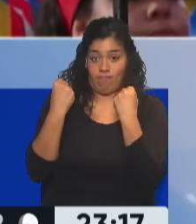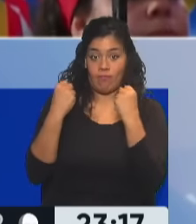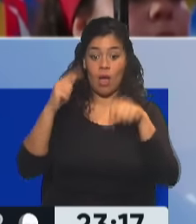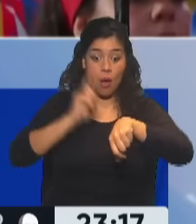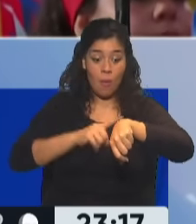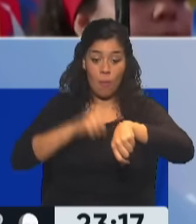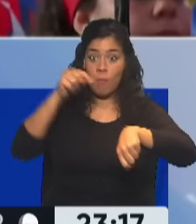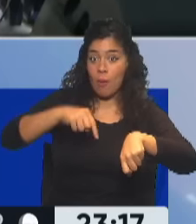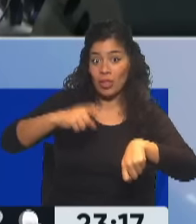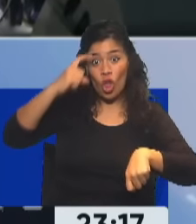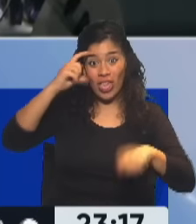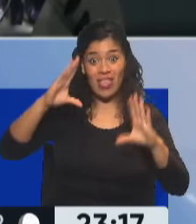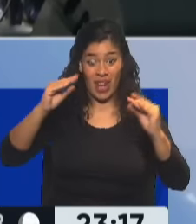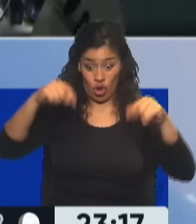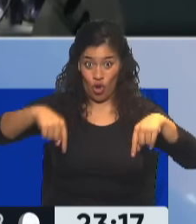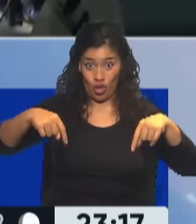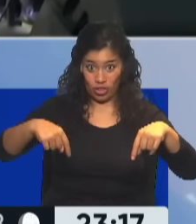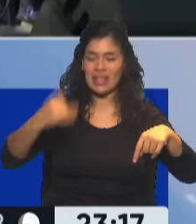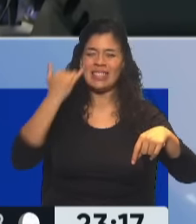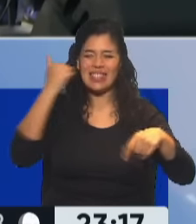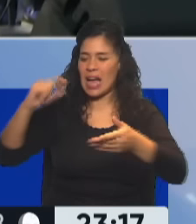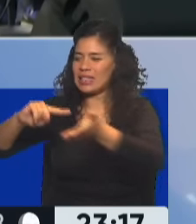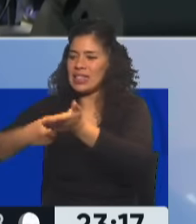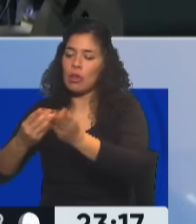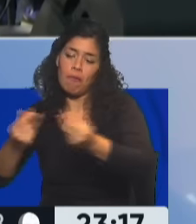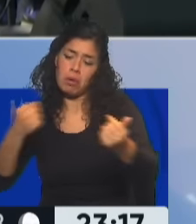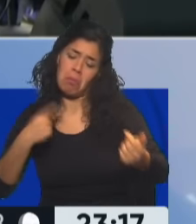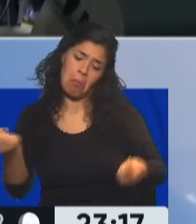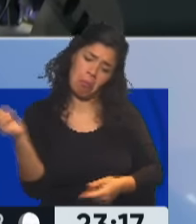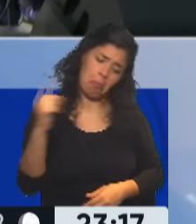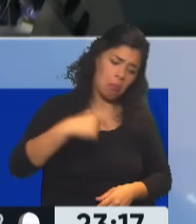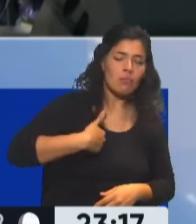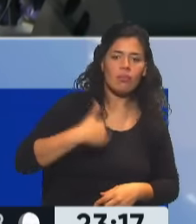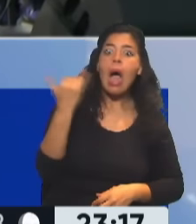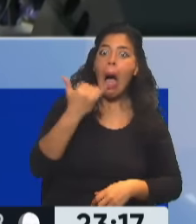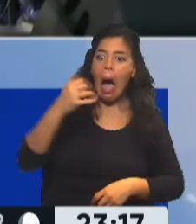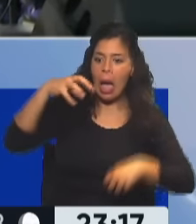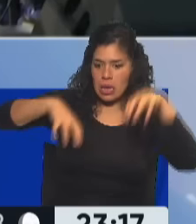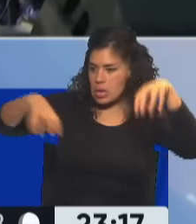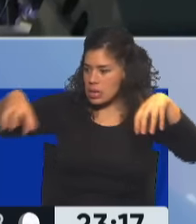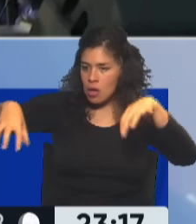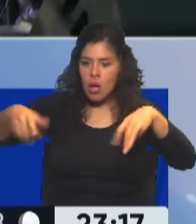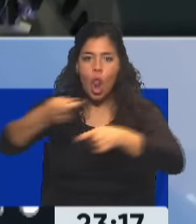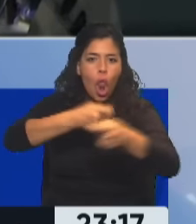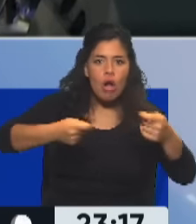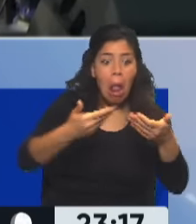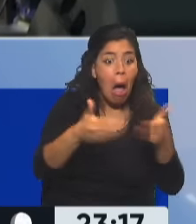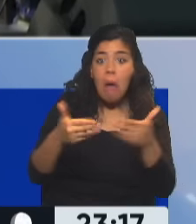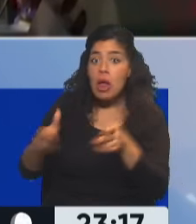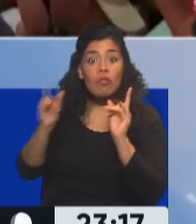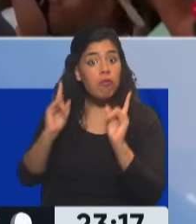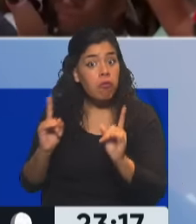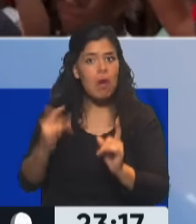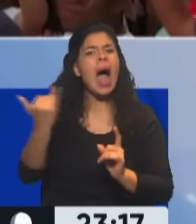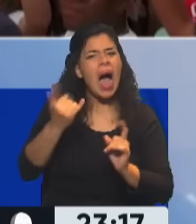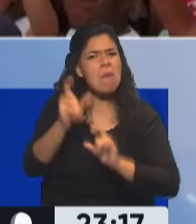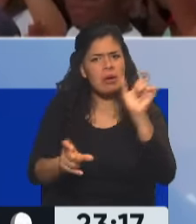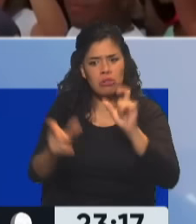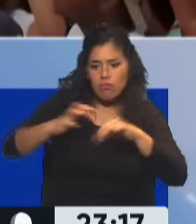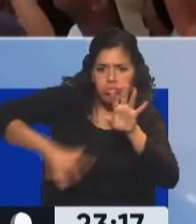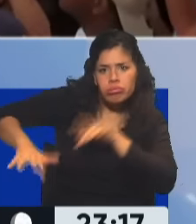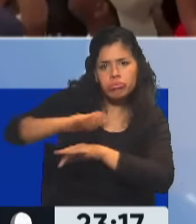acabo de venir del centro, está lleno, mucha gente en la calle, los locales abiertos. Hay movimiento, ¿no? Pero también se da, hablaba con una